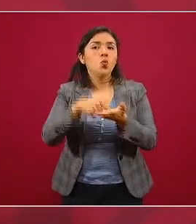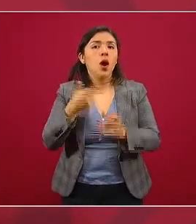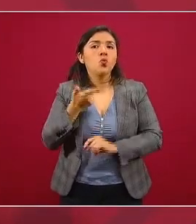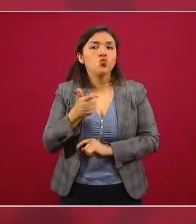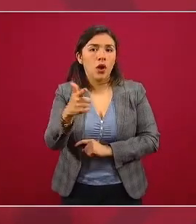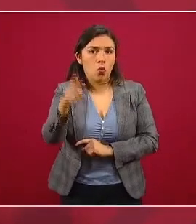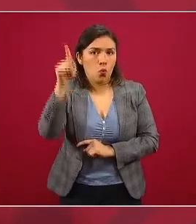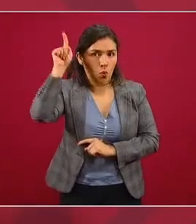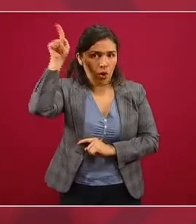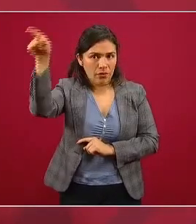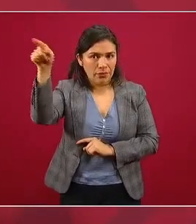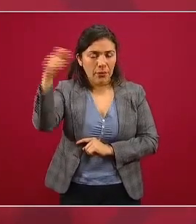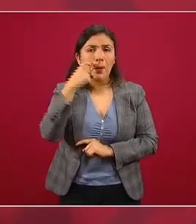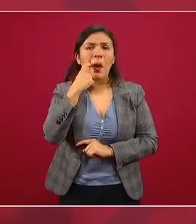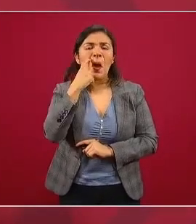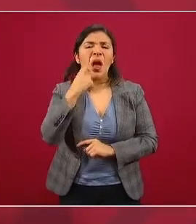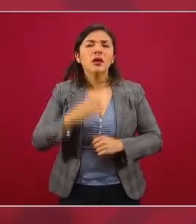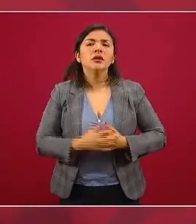Guanajuato,